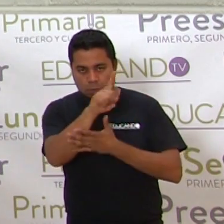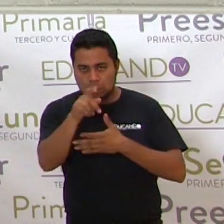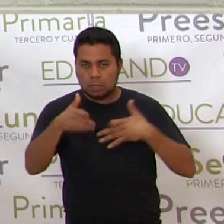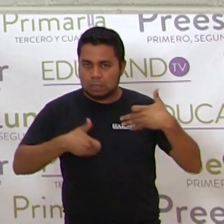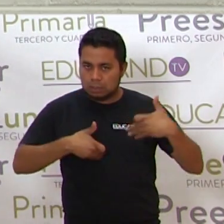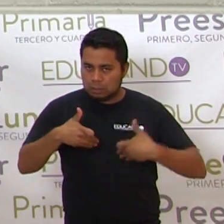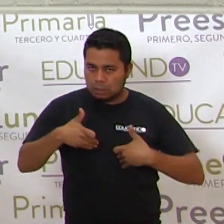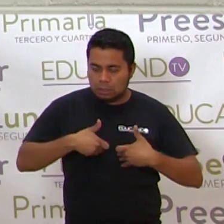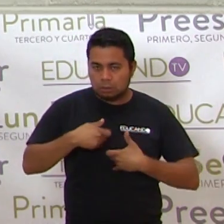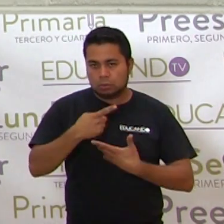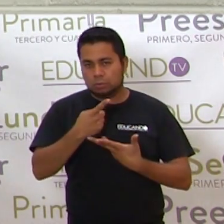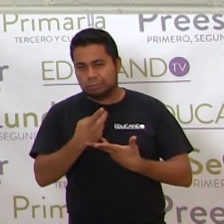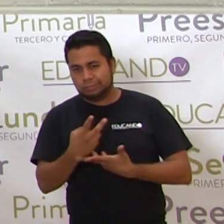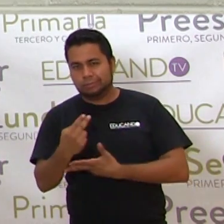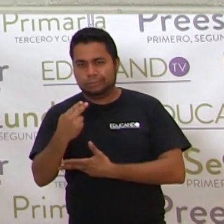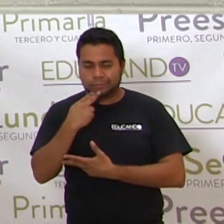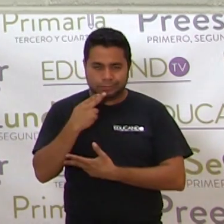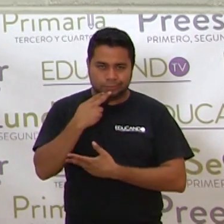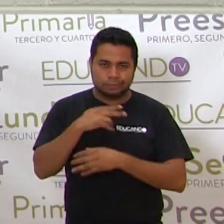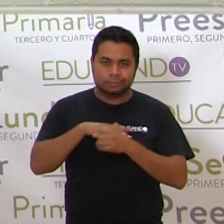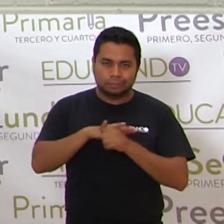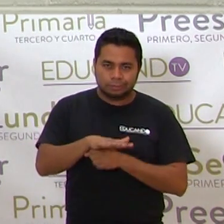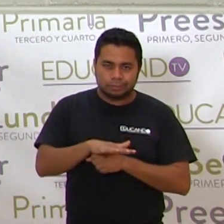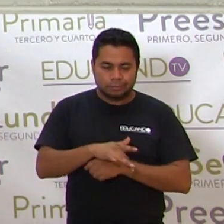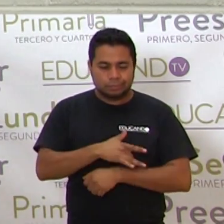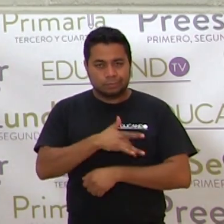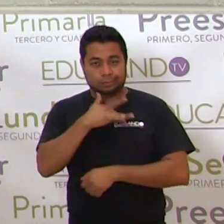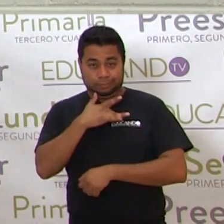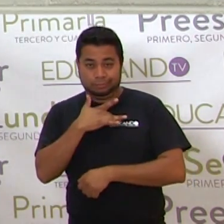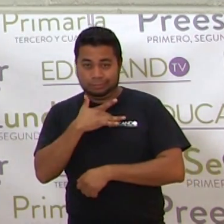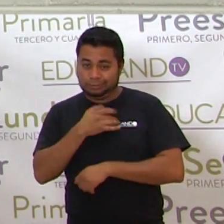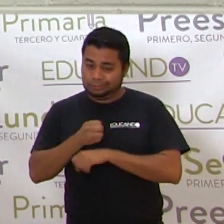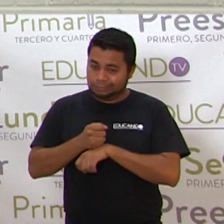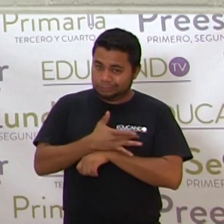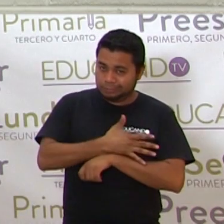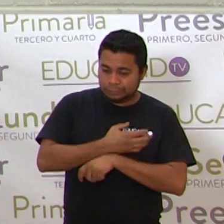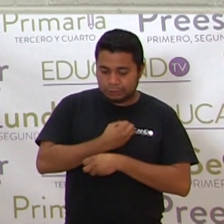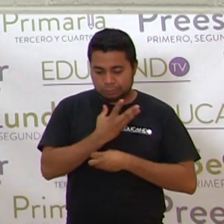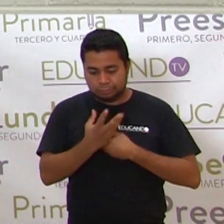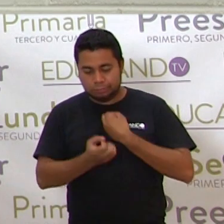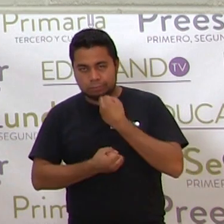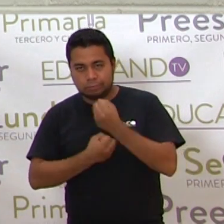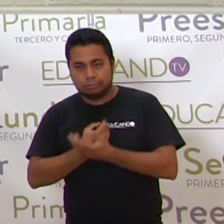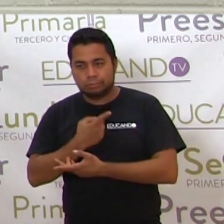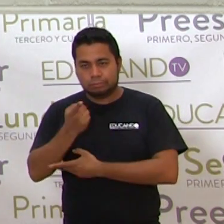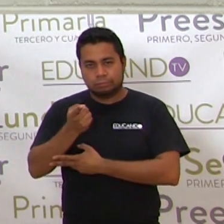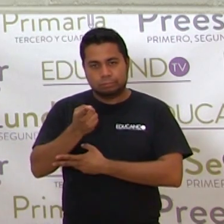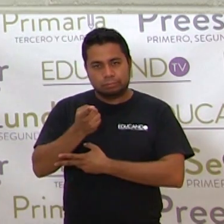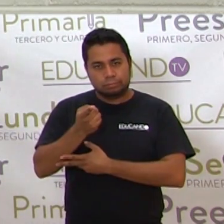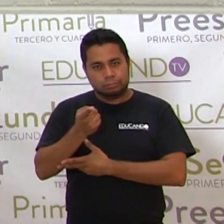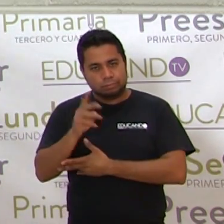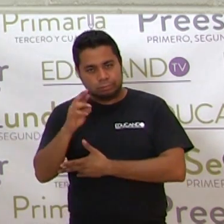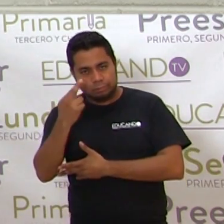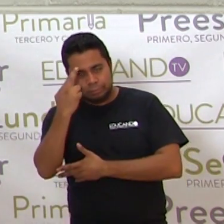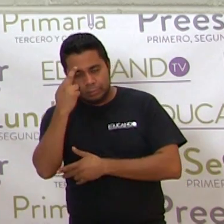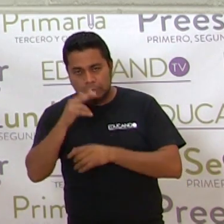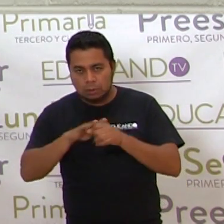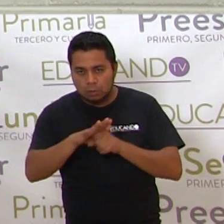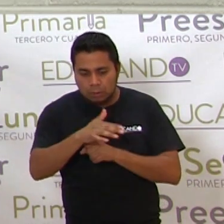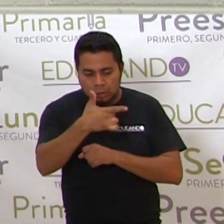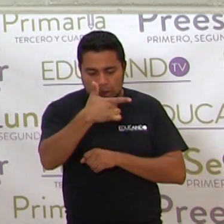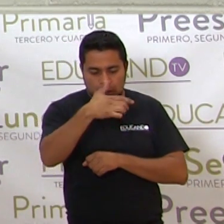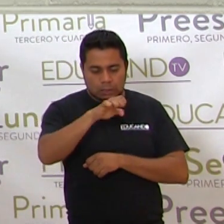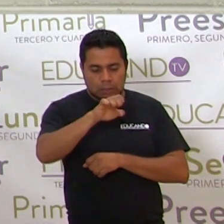está utilizando lo que son los estados de ánimo, nos está recordando el género